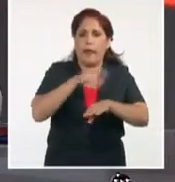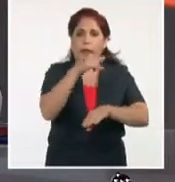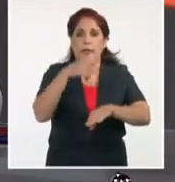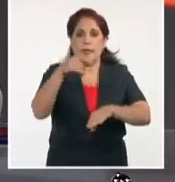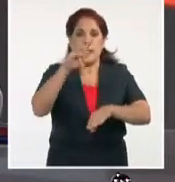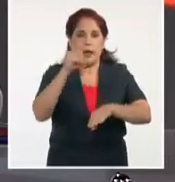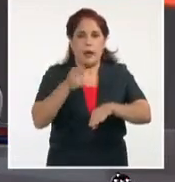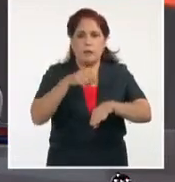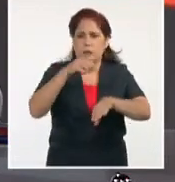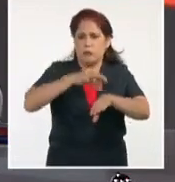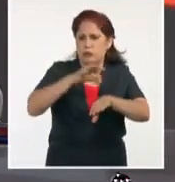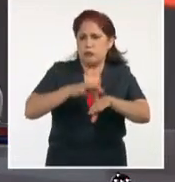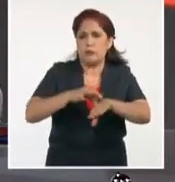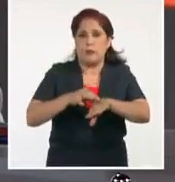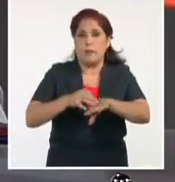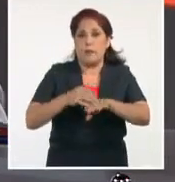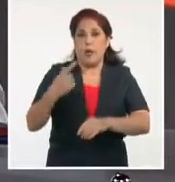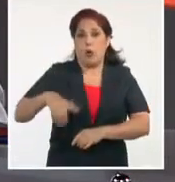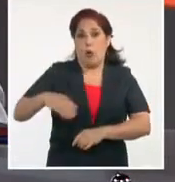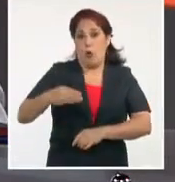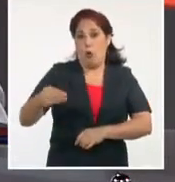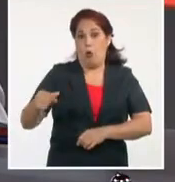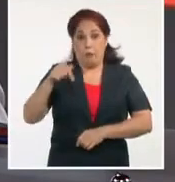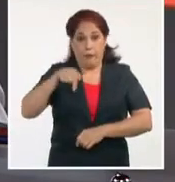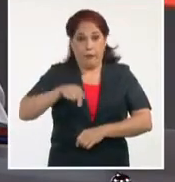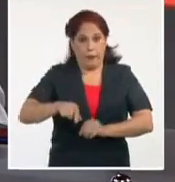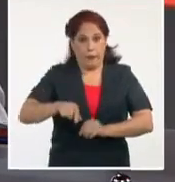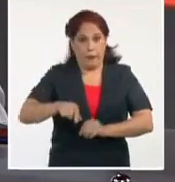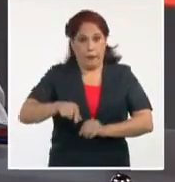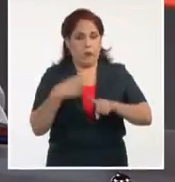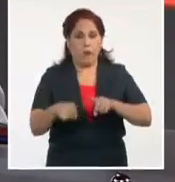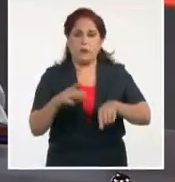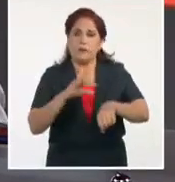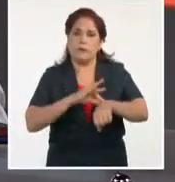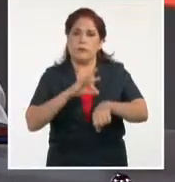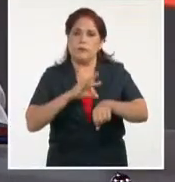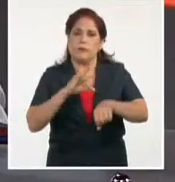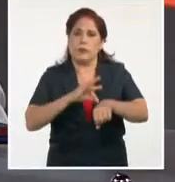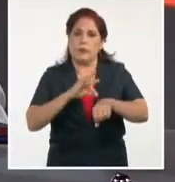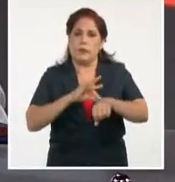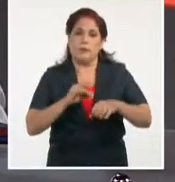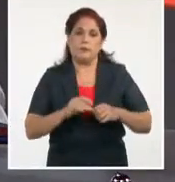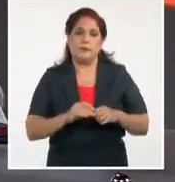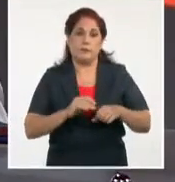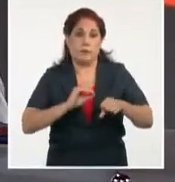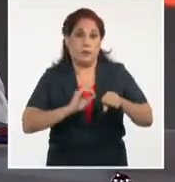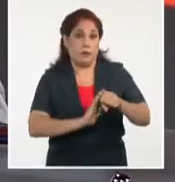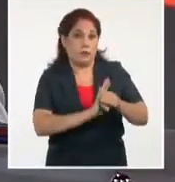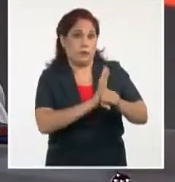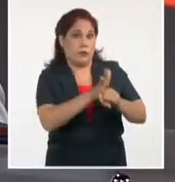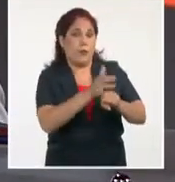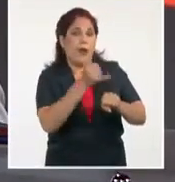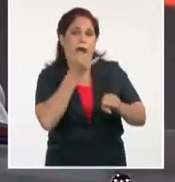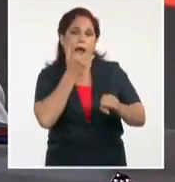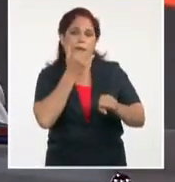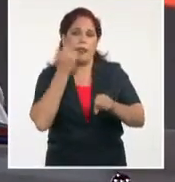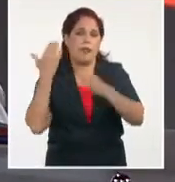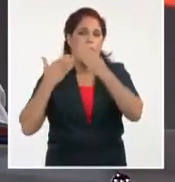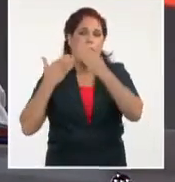cólera, y ahora es una pandemia que realmente nos está afectando como ninguna antes.